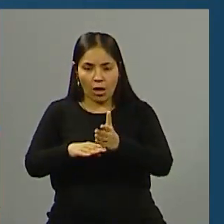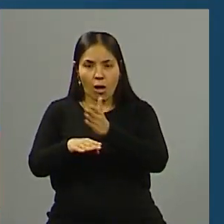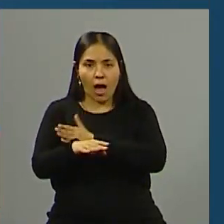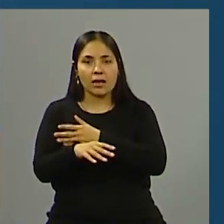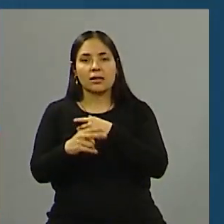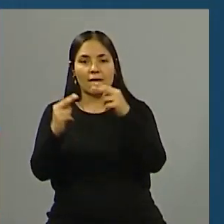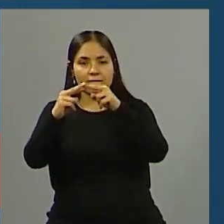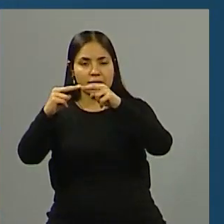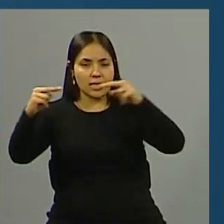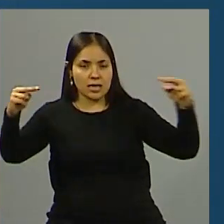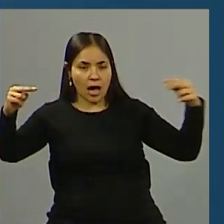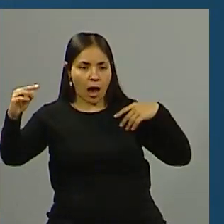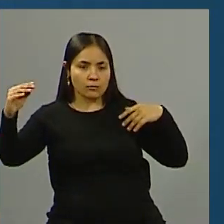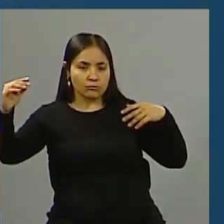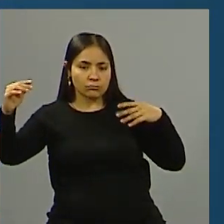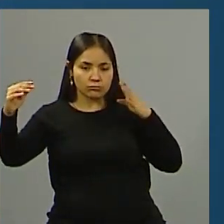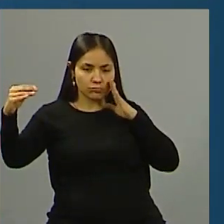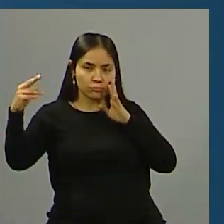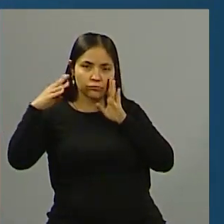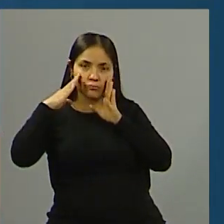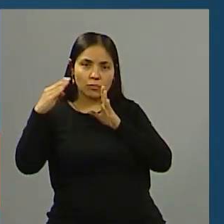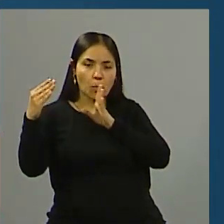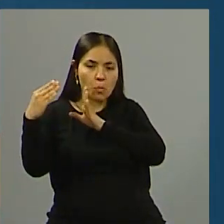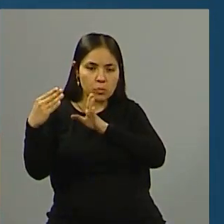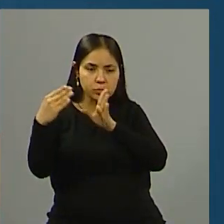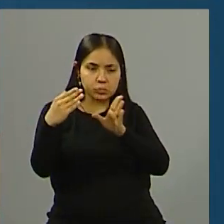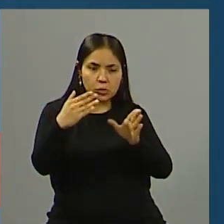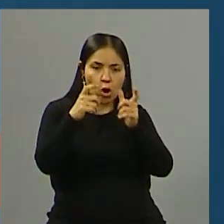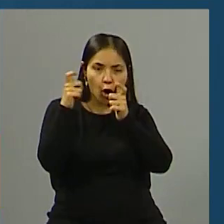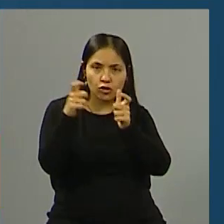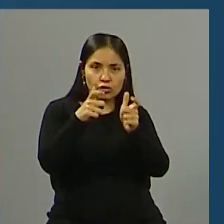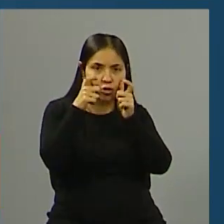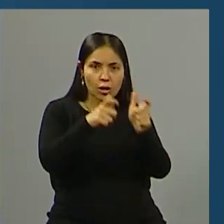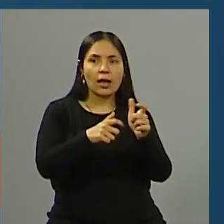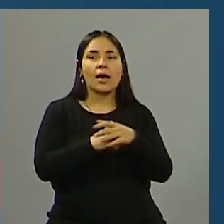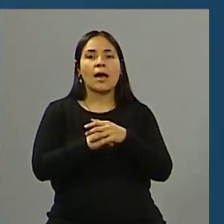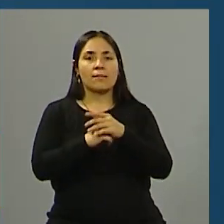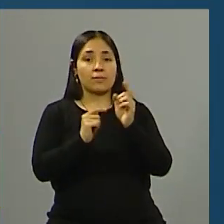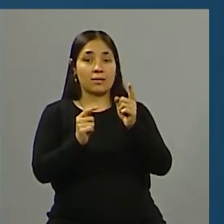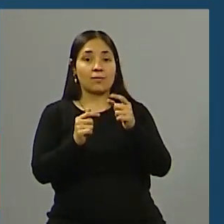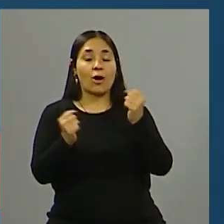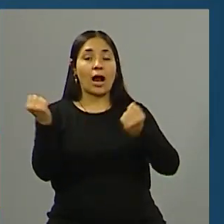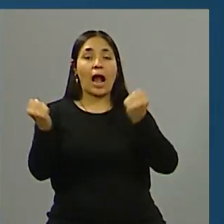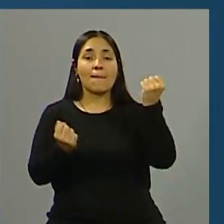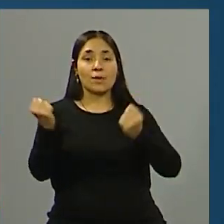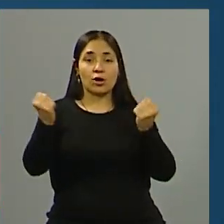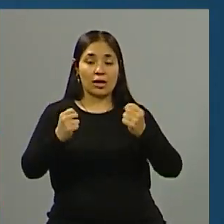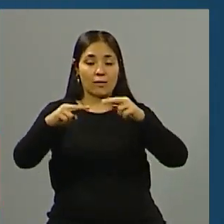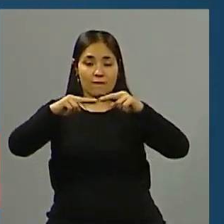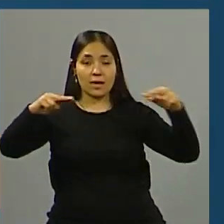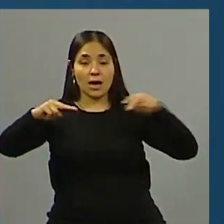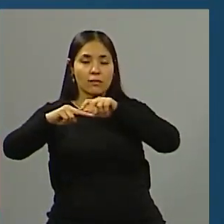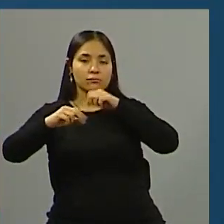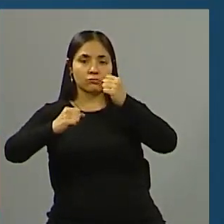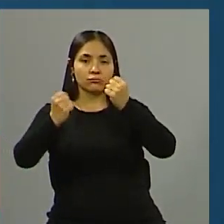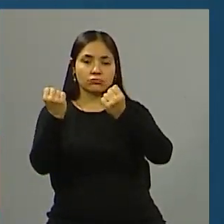la vía previamente con unas camionetas que son viviales que van por la vía previamente a cada viaje